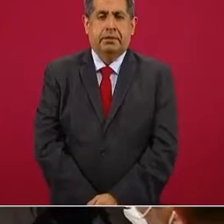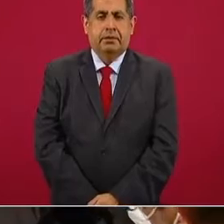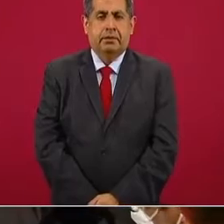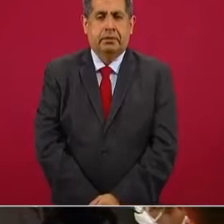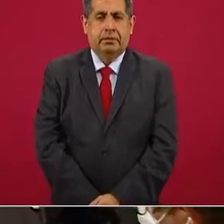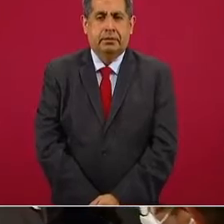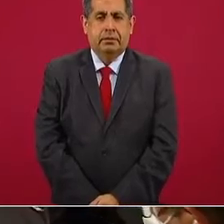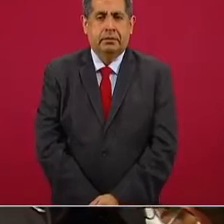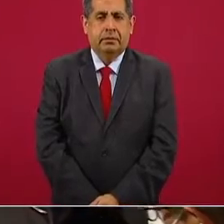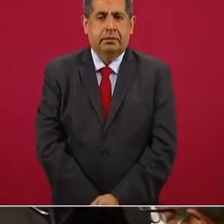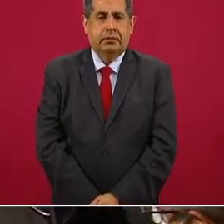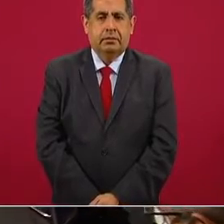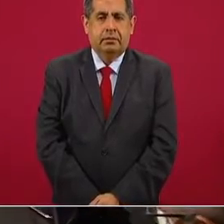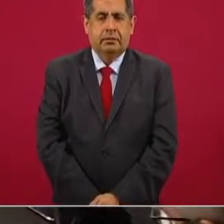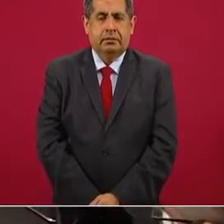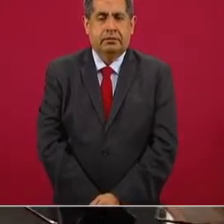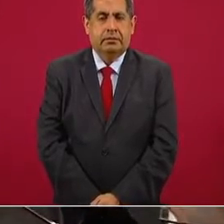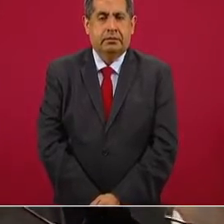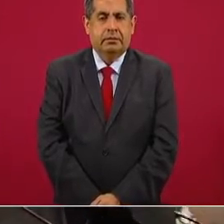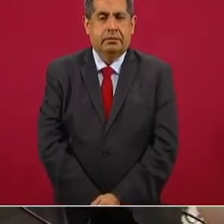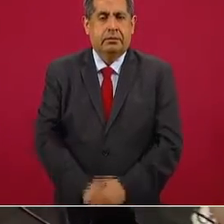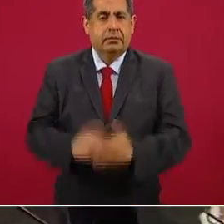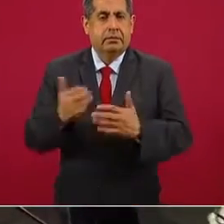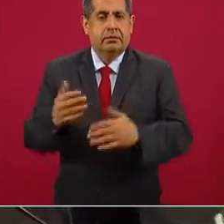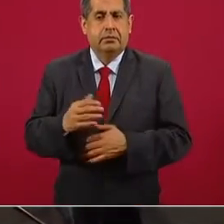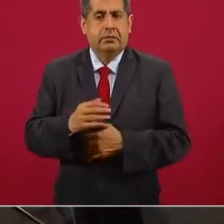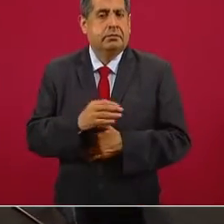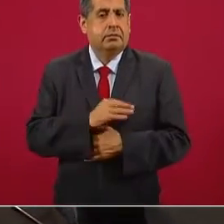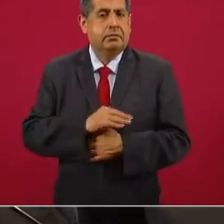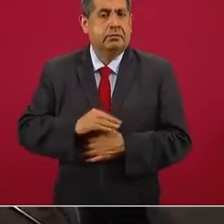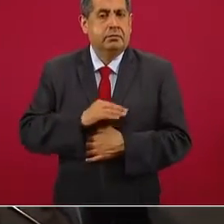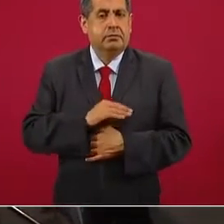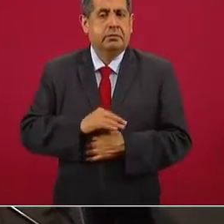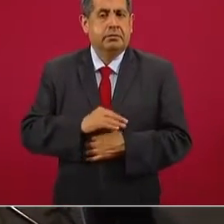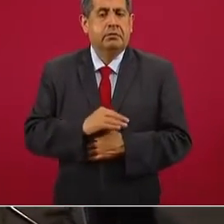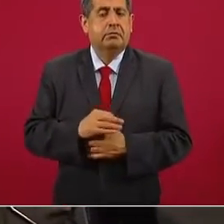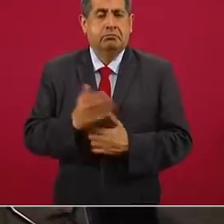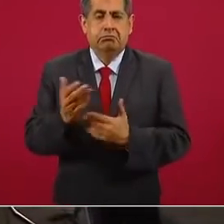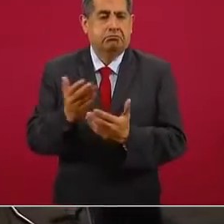Pues felicidades a todos los